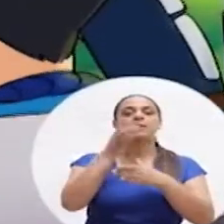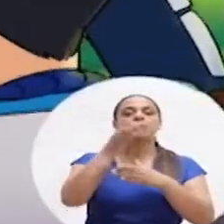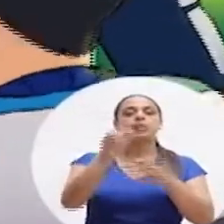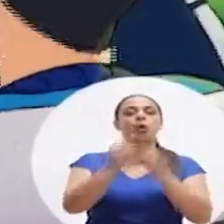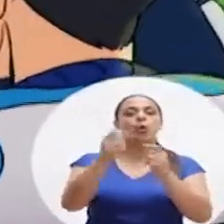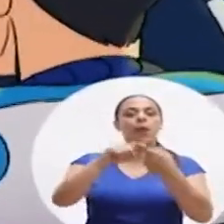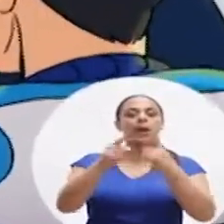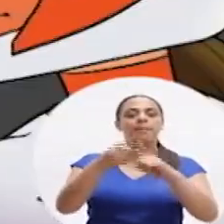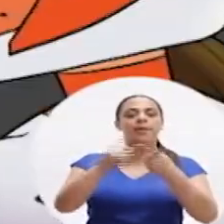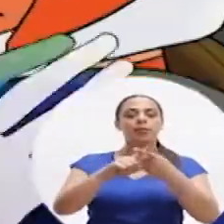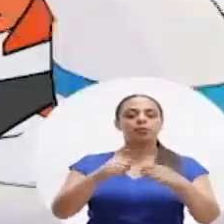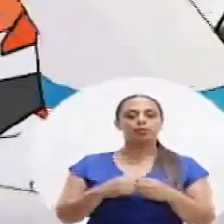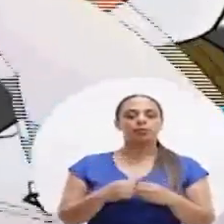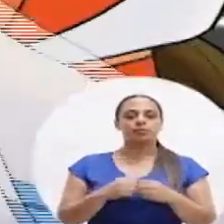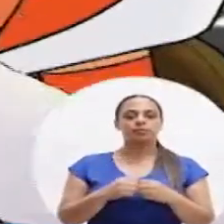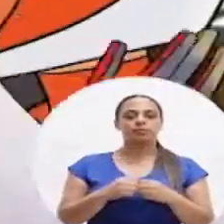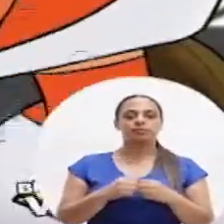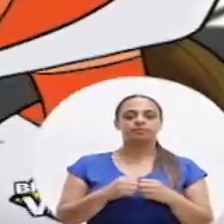consejo con tus amigos.